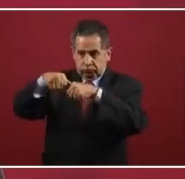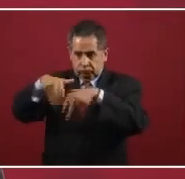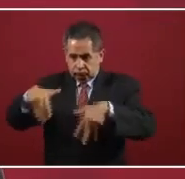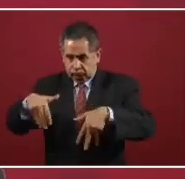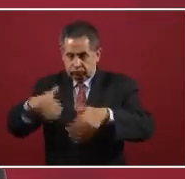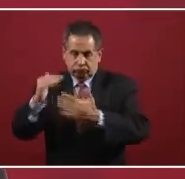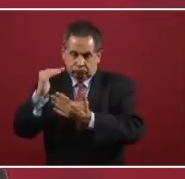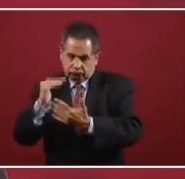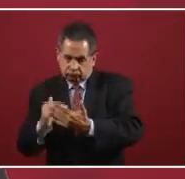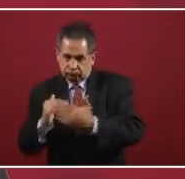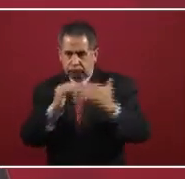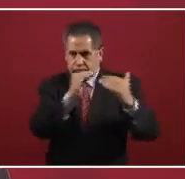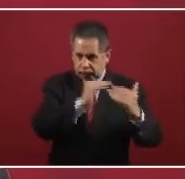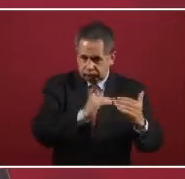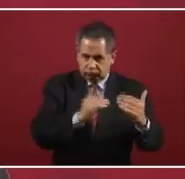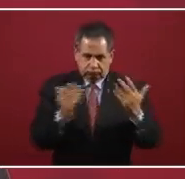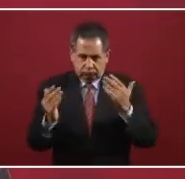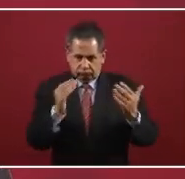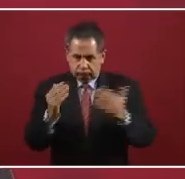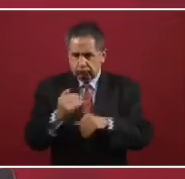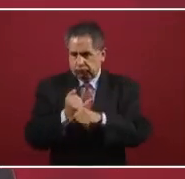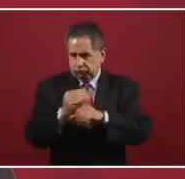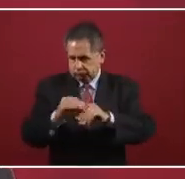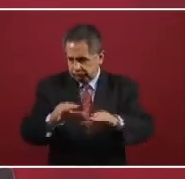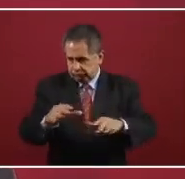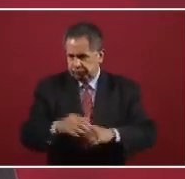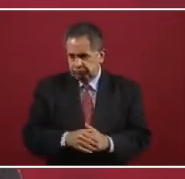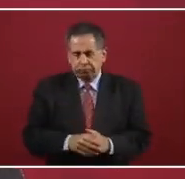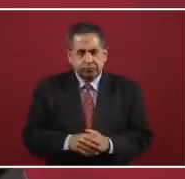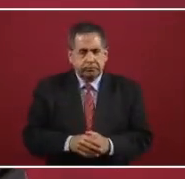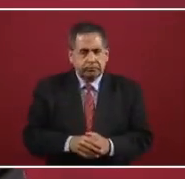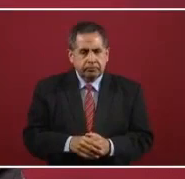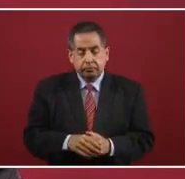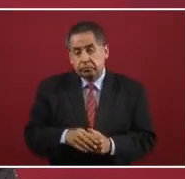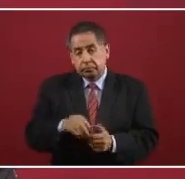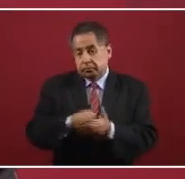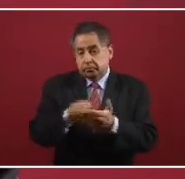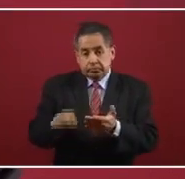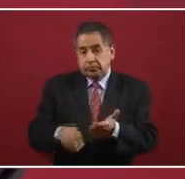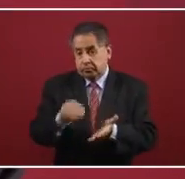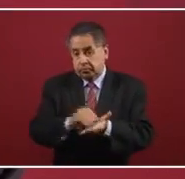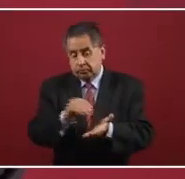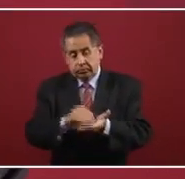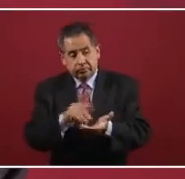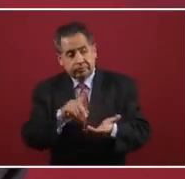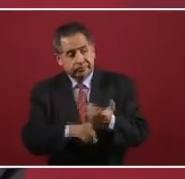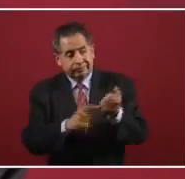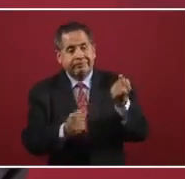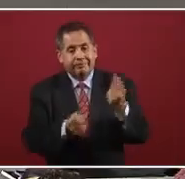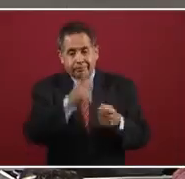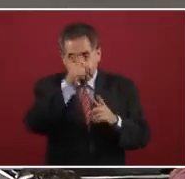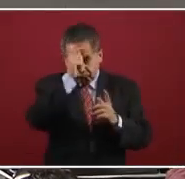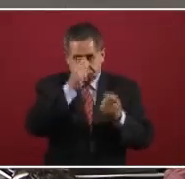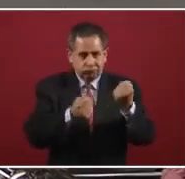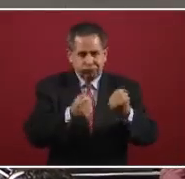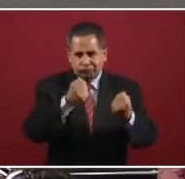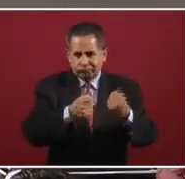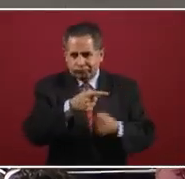Todavía, por ejemplo, hay no solo estos choferes